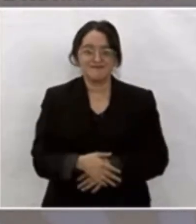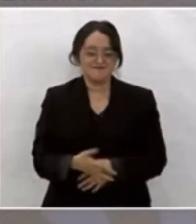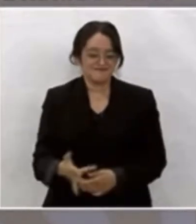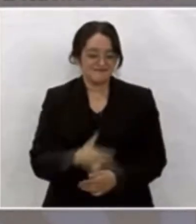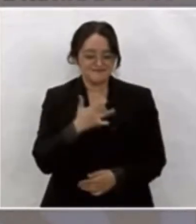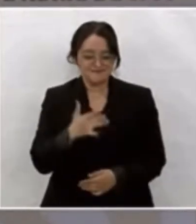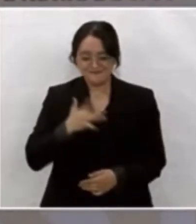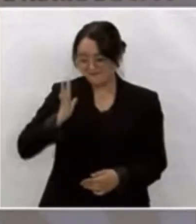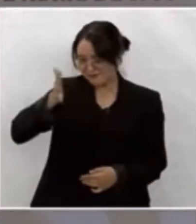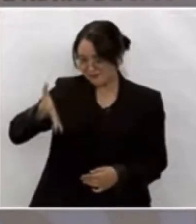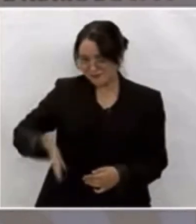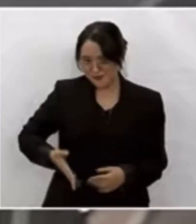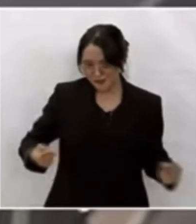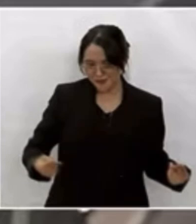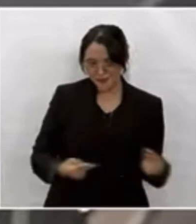mexicana,